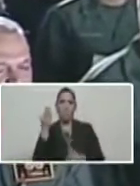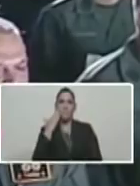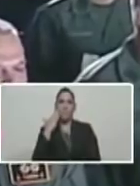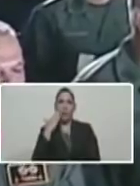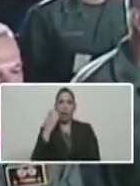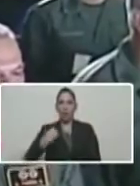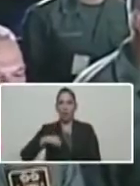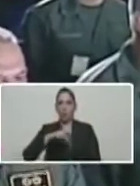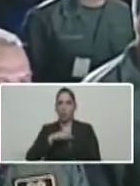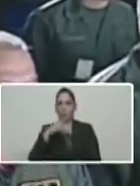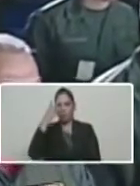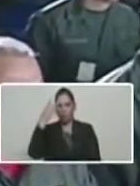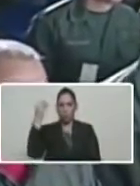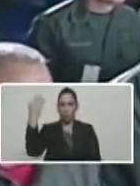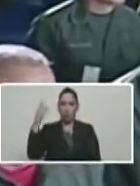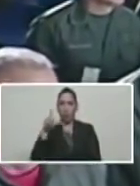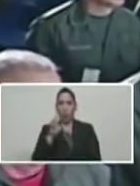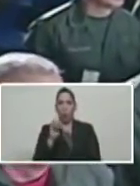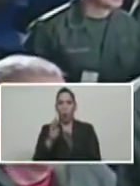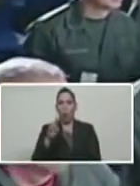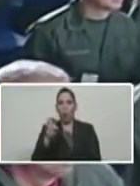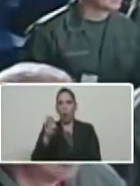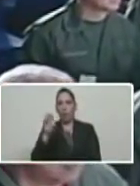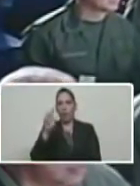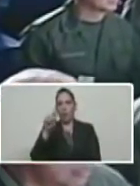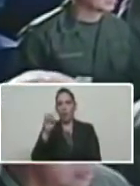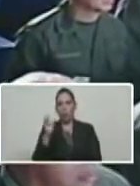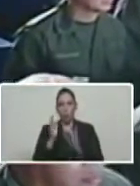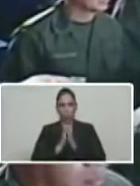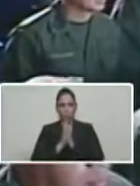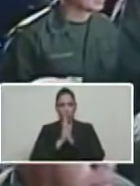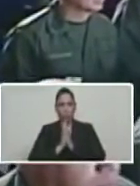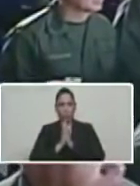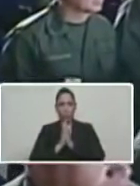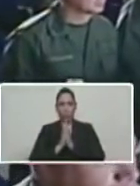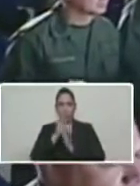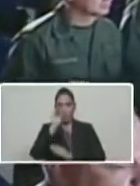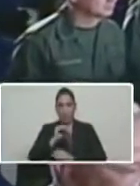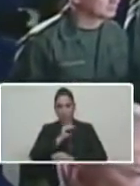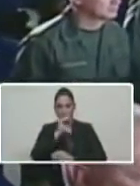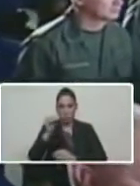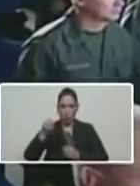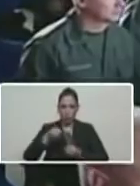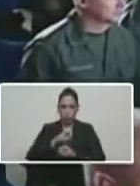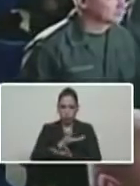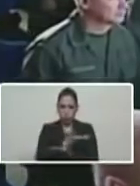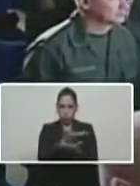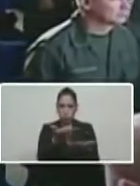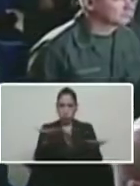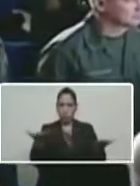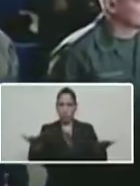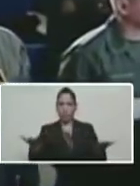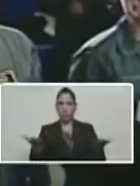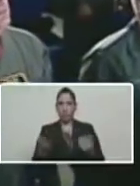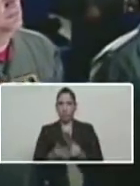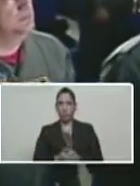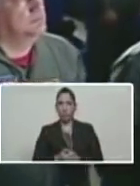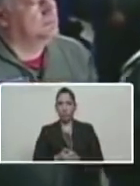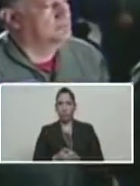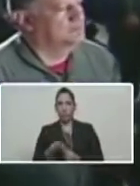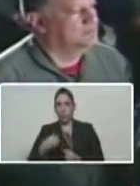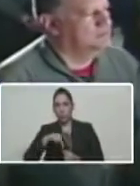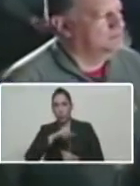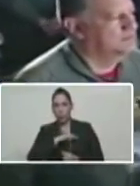Nuestra Señora de Loreto, y que tu bendición descienda sobre los presentes y sobre nuestra